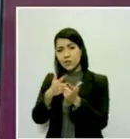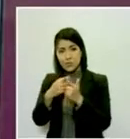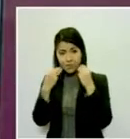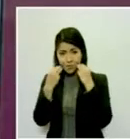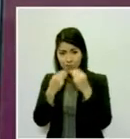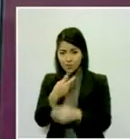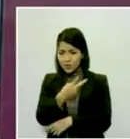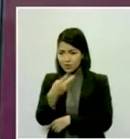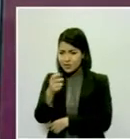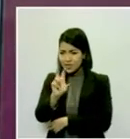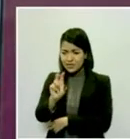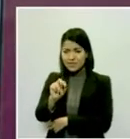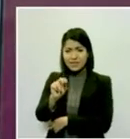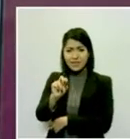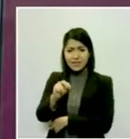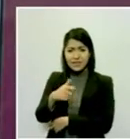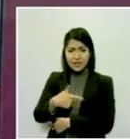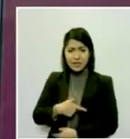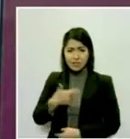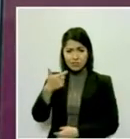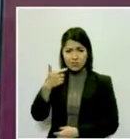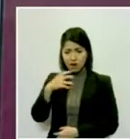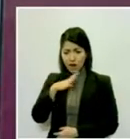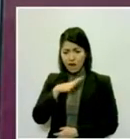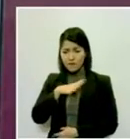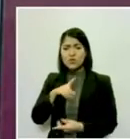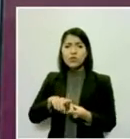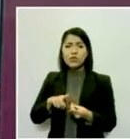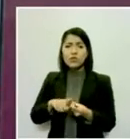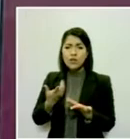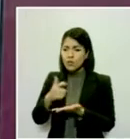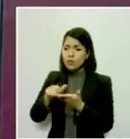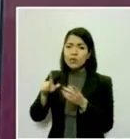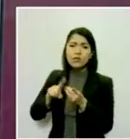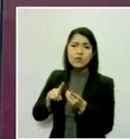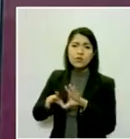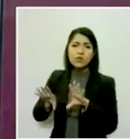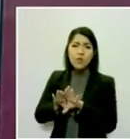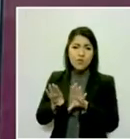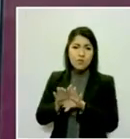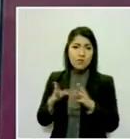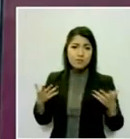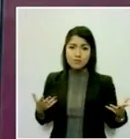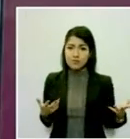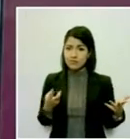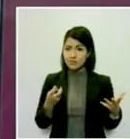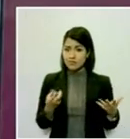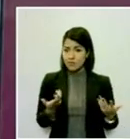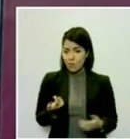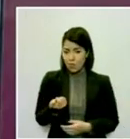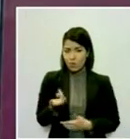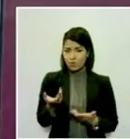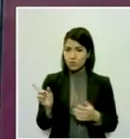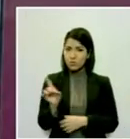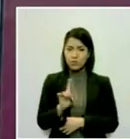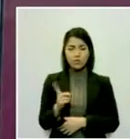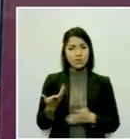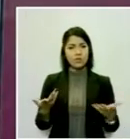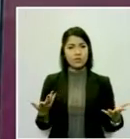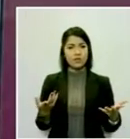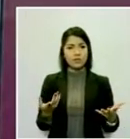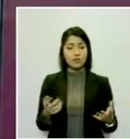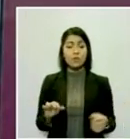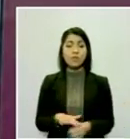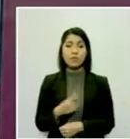consiguieron 230 armas? Ese es el otro tema. No es cualquier cosa. Entonces, las poblaciones